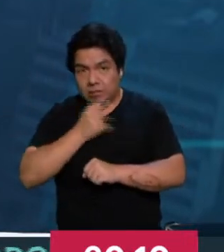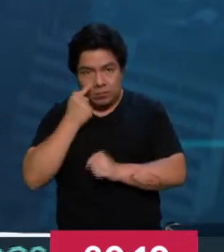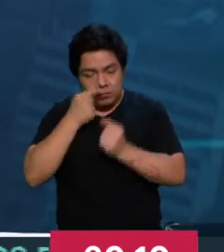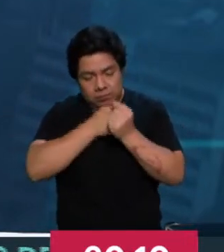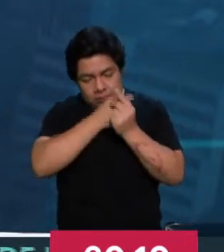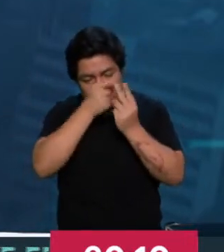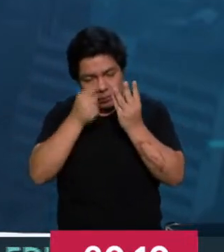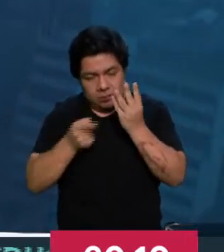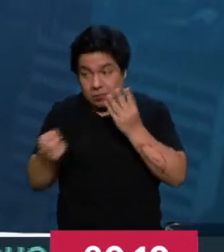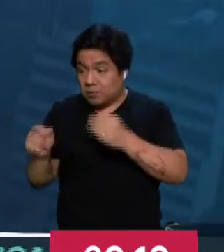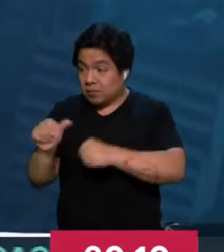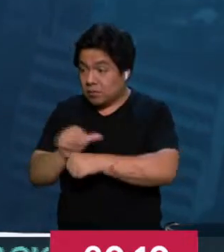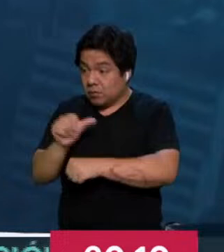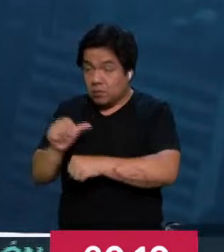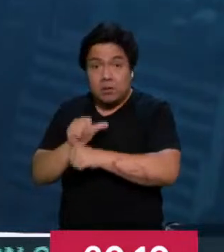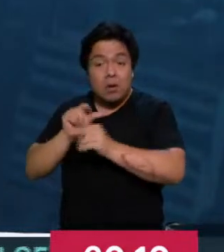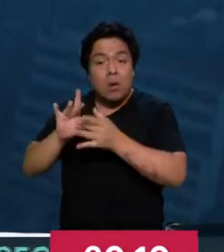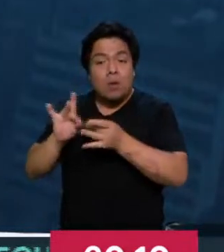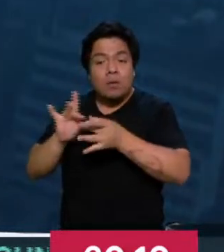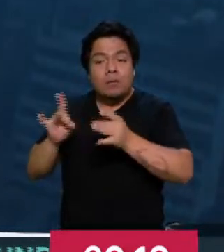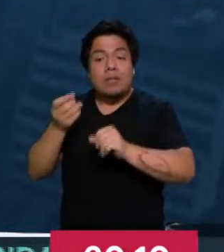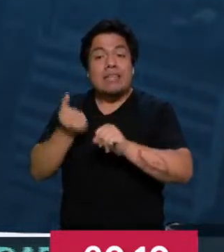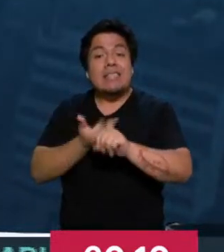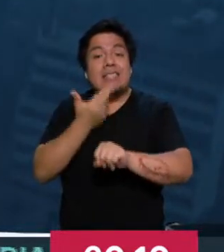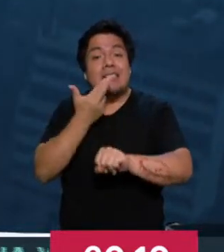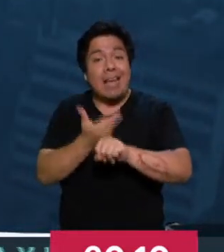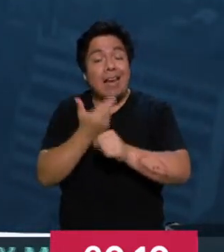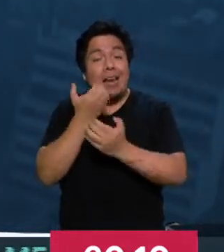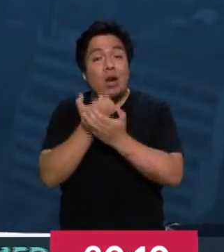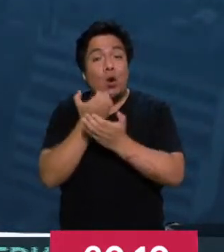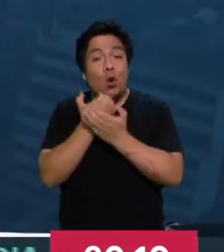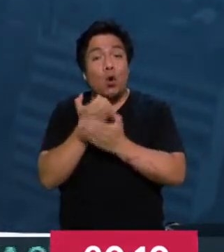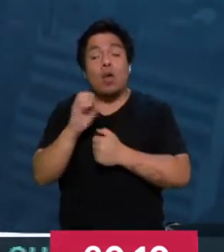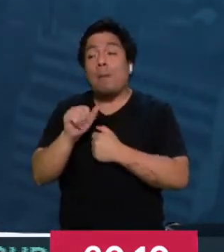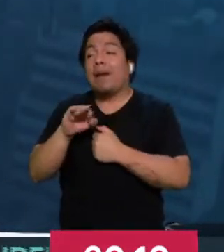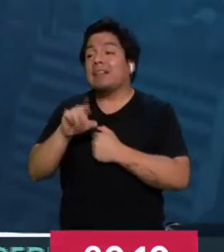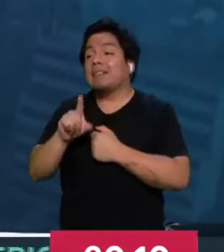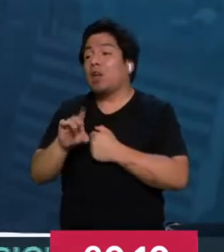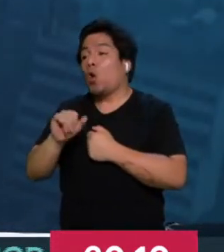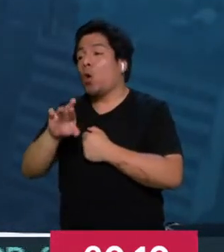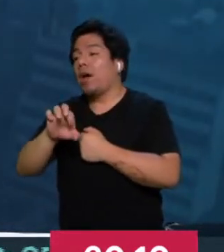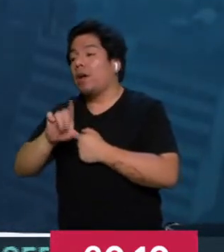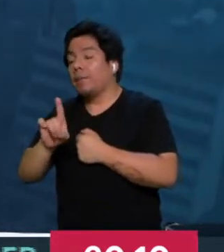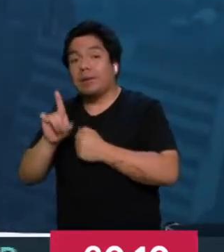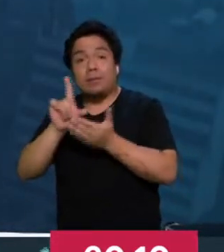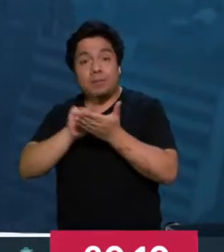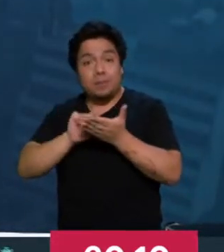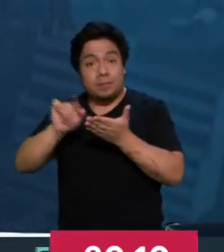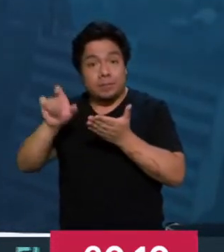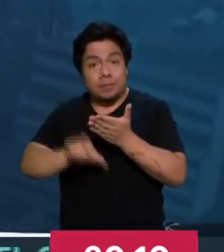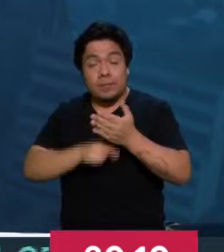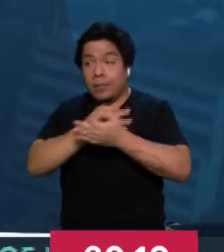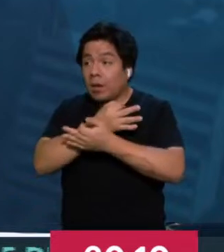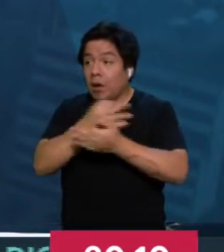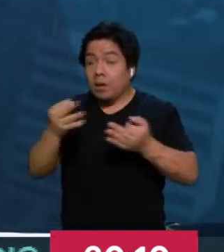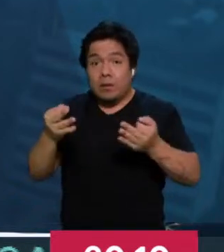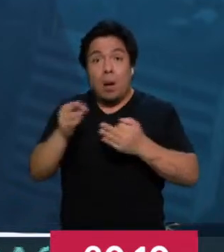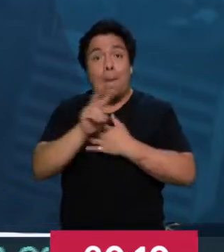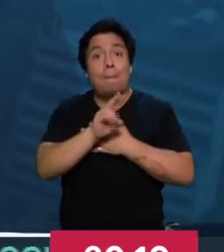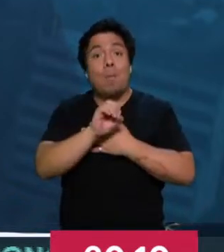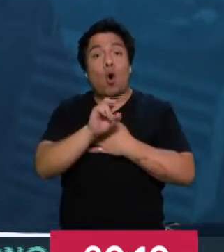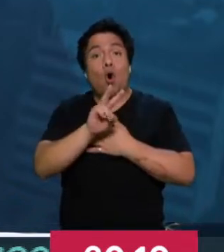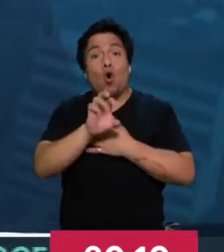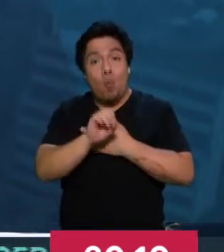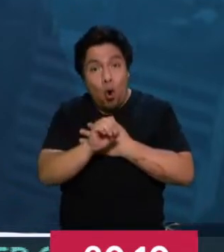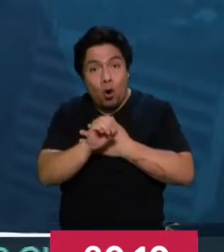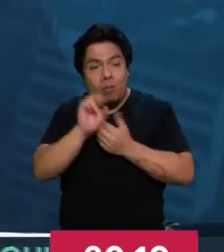la industria automotriz. Sobre este tema, el secretario de Economía, Marcelo Ebrard, dio buenas noticias en su cuenta de Twitter al anunciar que Volvo